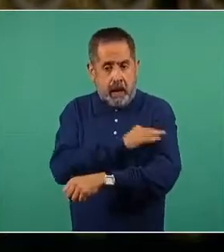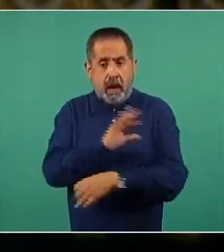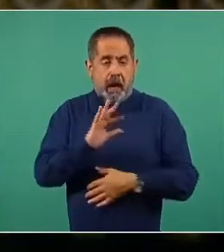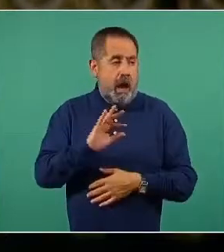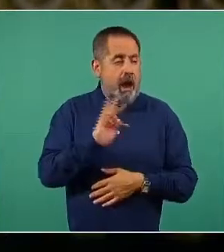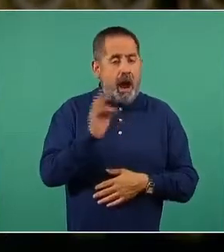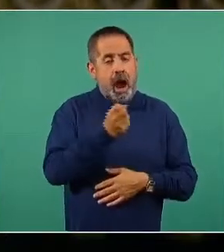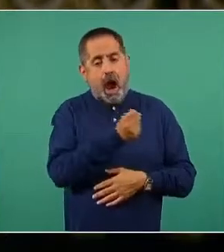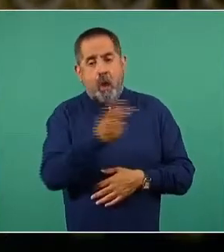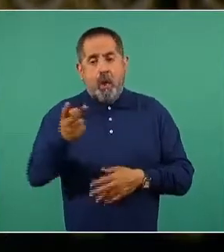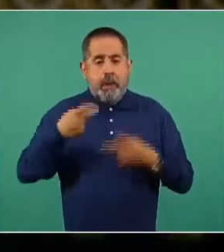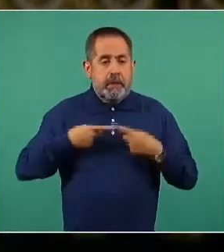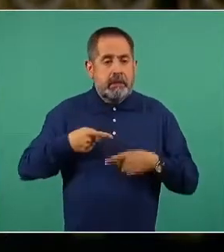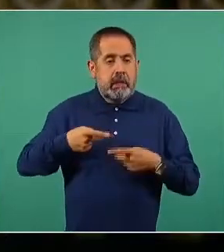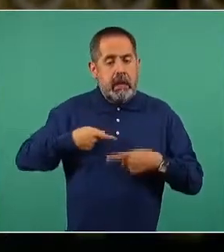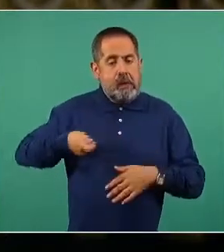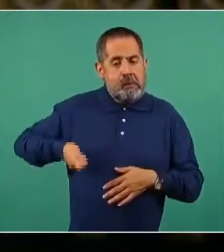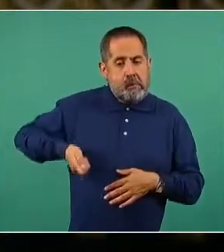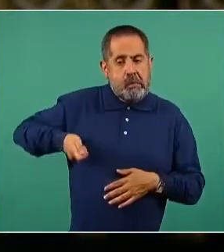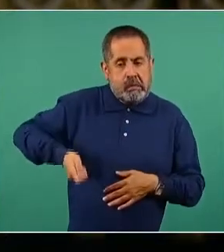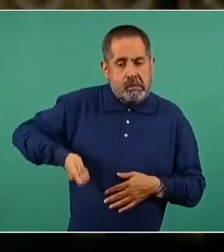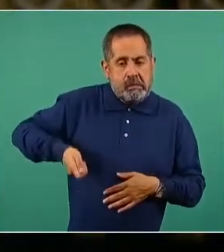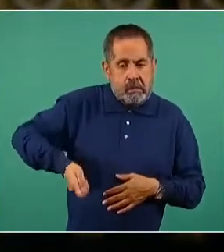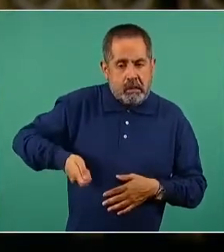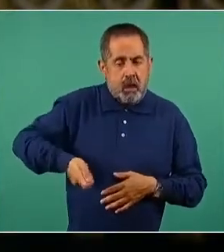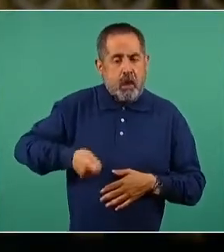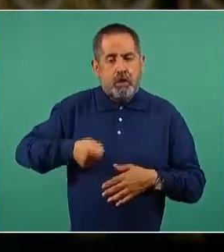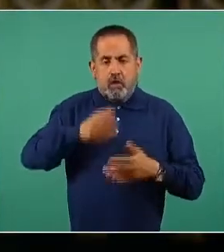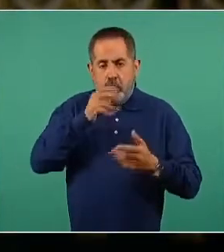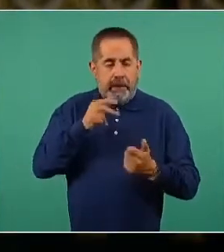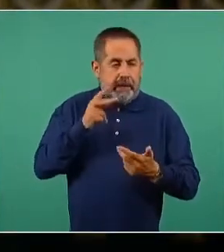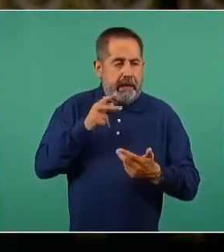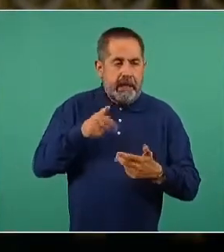algunos que necesitan bastón o ya no pueden ver